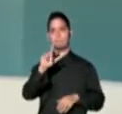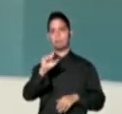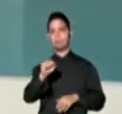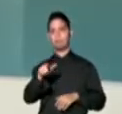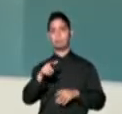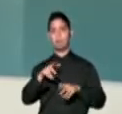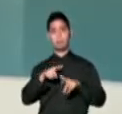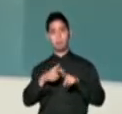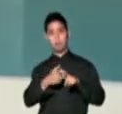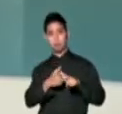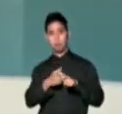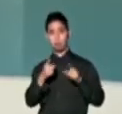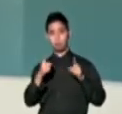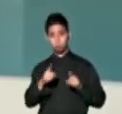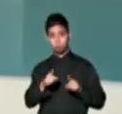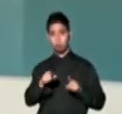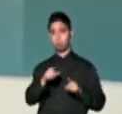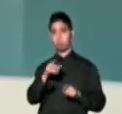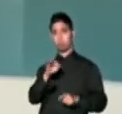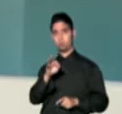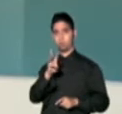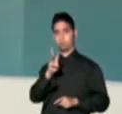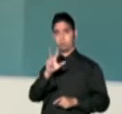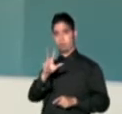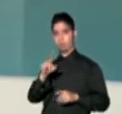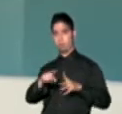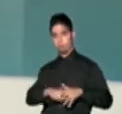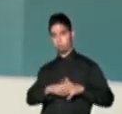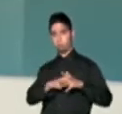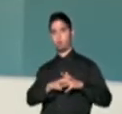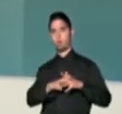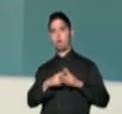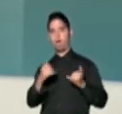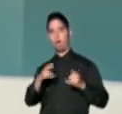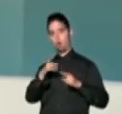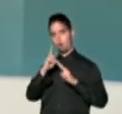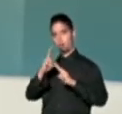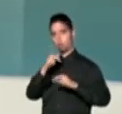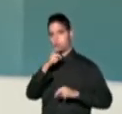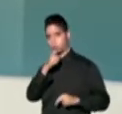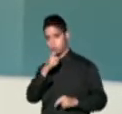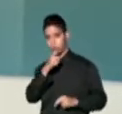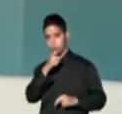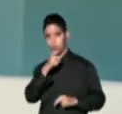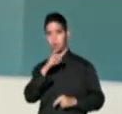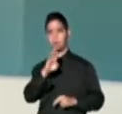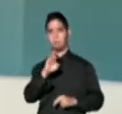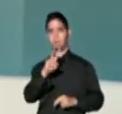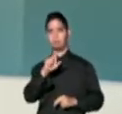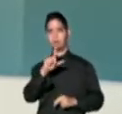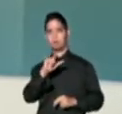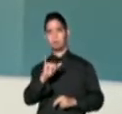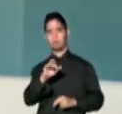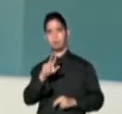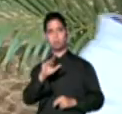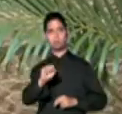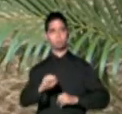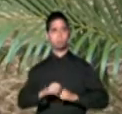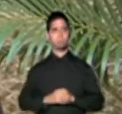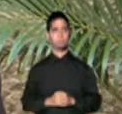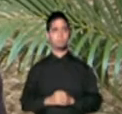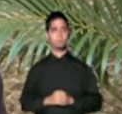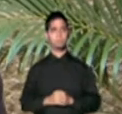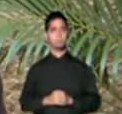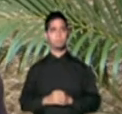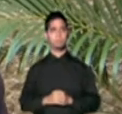a celebrarse en el municipio sureño a partir de 1963, será dedicada a nuestra mejor fondista, Beverly Ramos. Pues